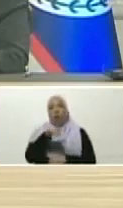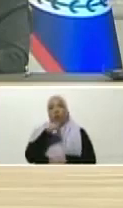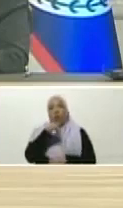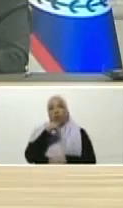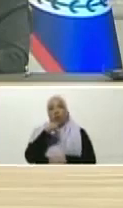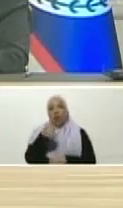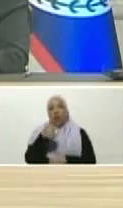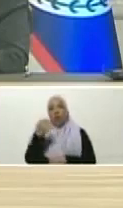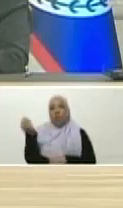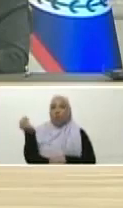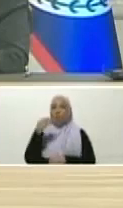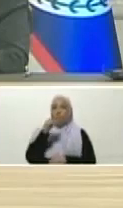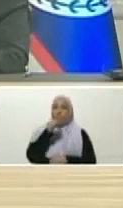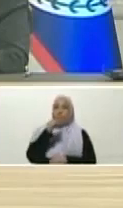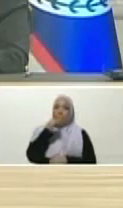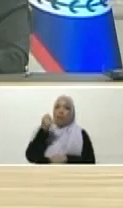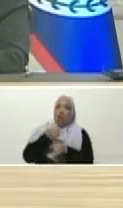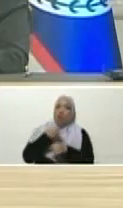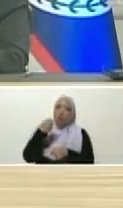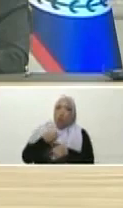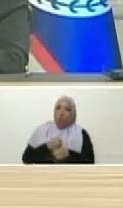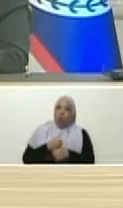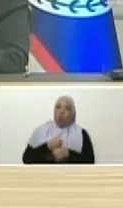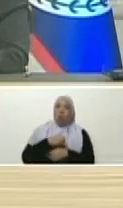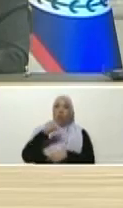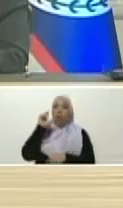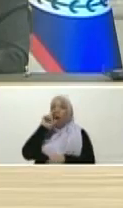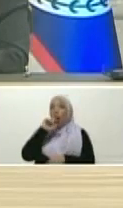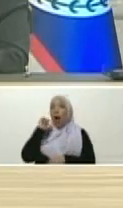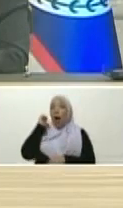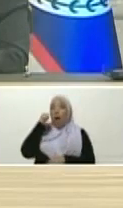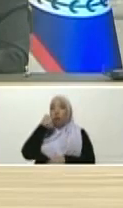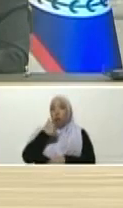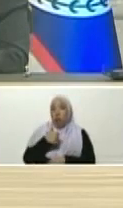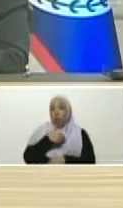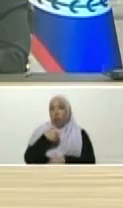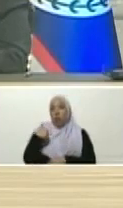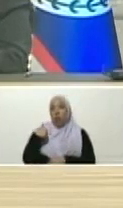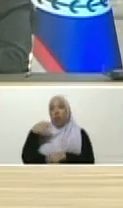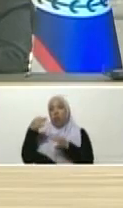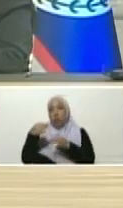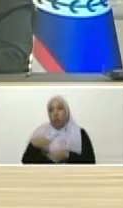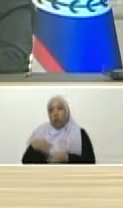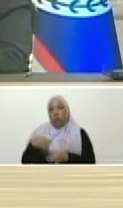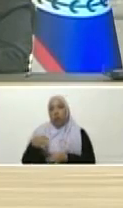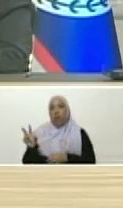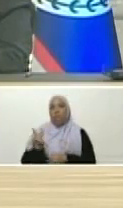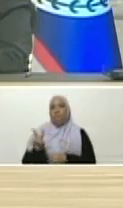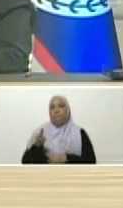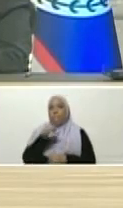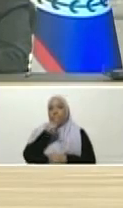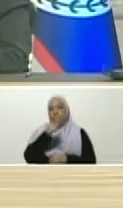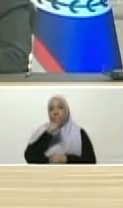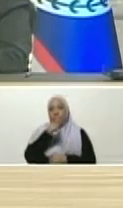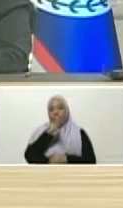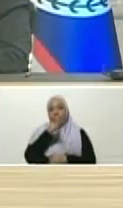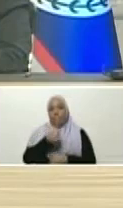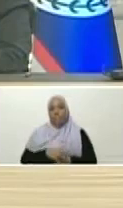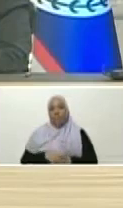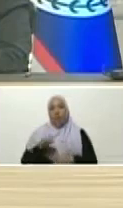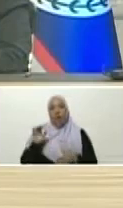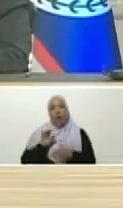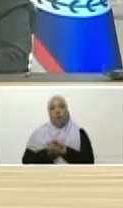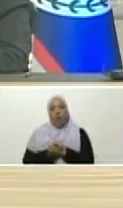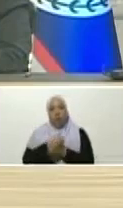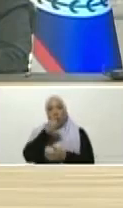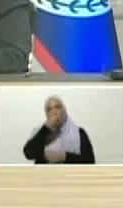maneras como estamos trabajando a través de los años. Y le quiero asegurar de que en Belice tiene un amigo, un